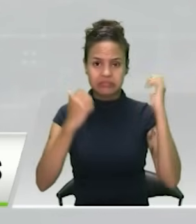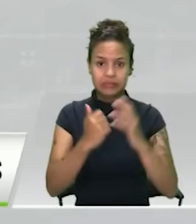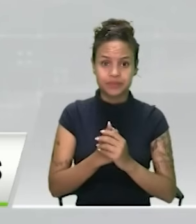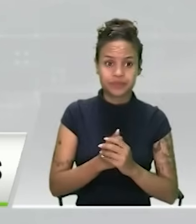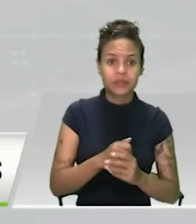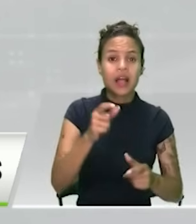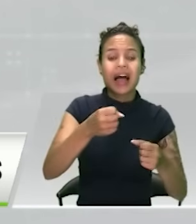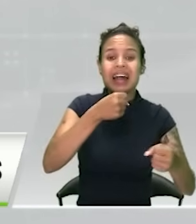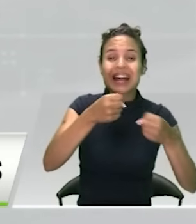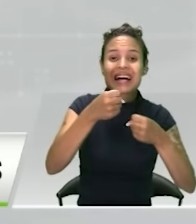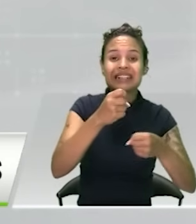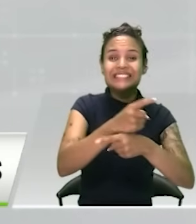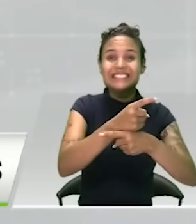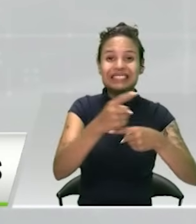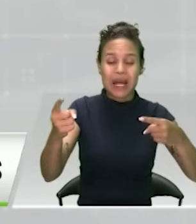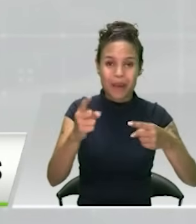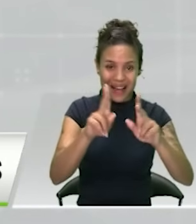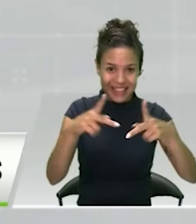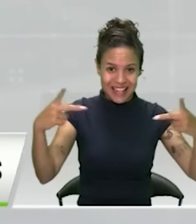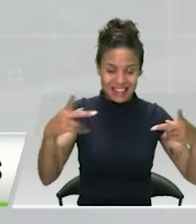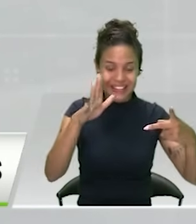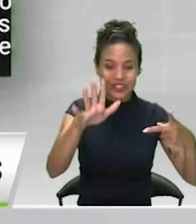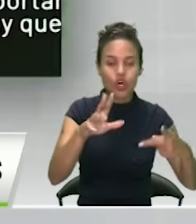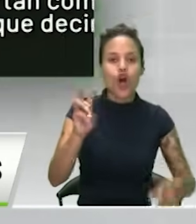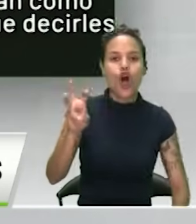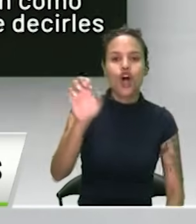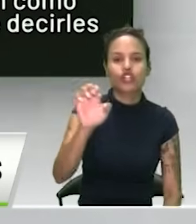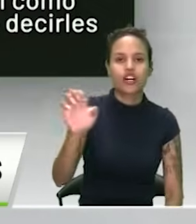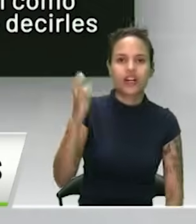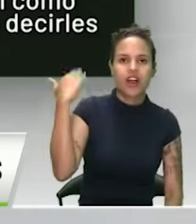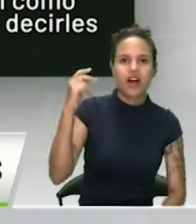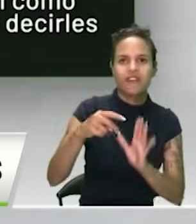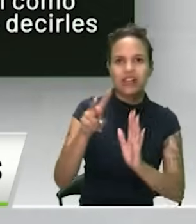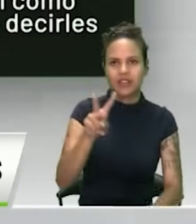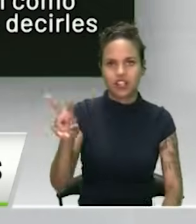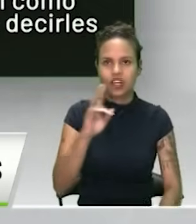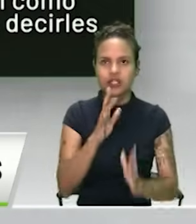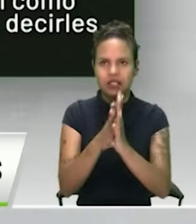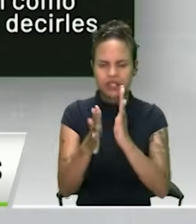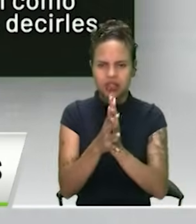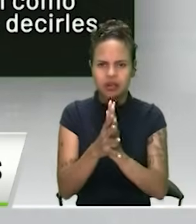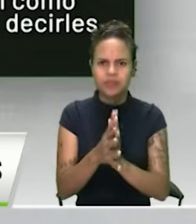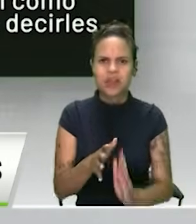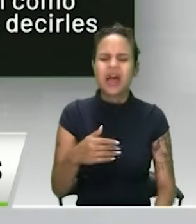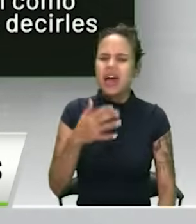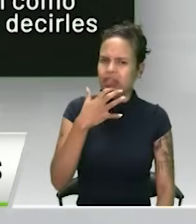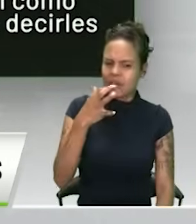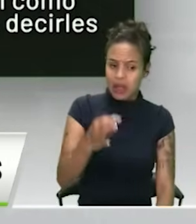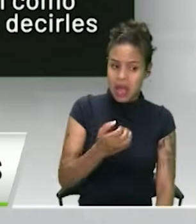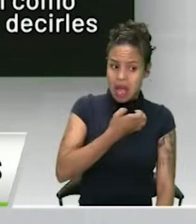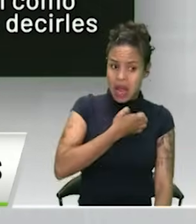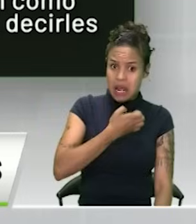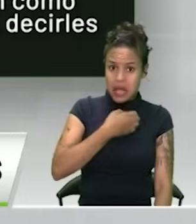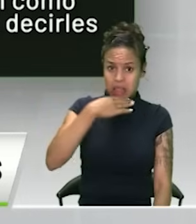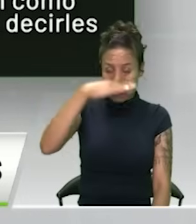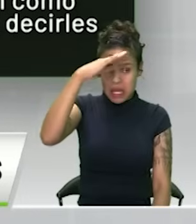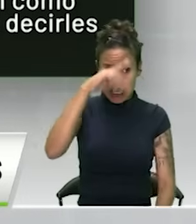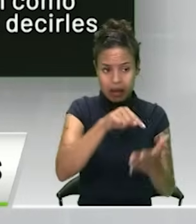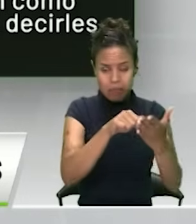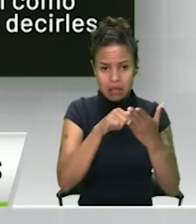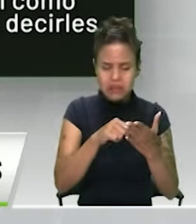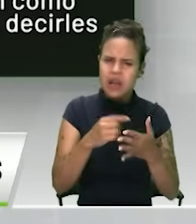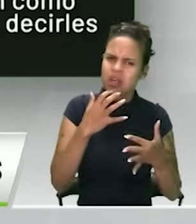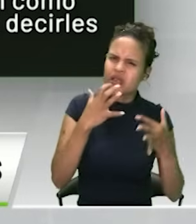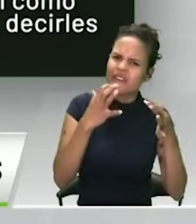Semana, el 8 de enero del 2022, declaró: En ese sentido, el alcalde de Medellín precisó por qué lleva